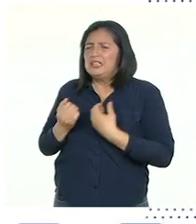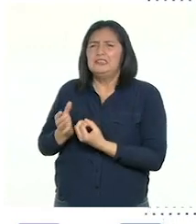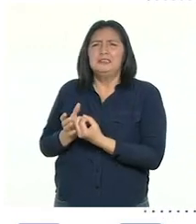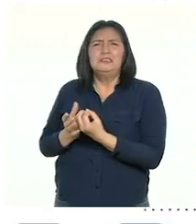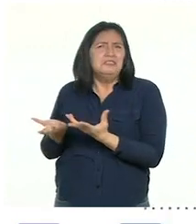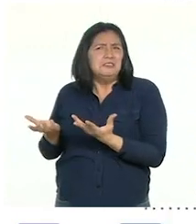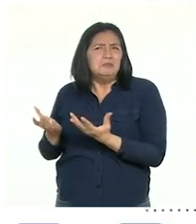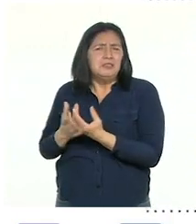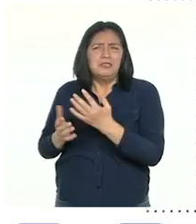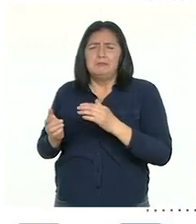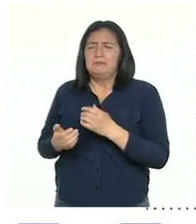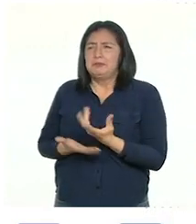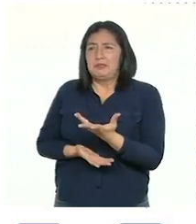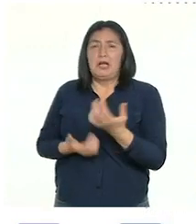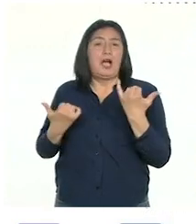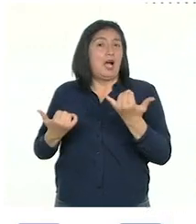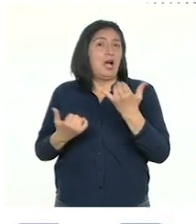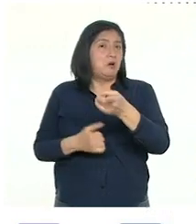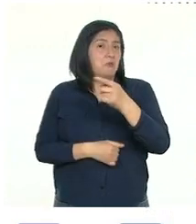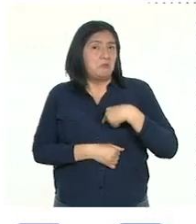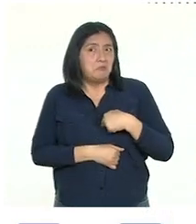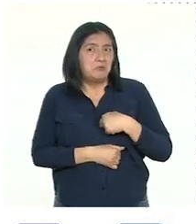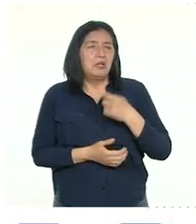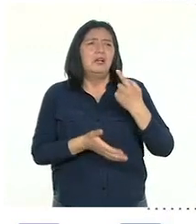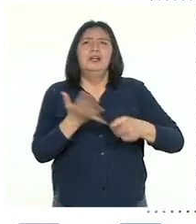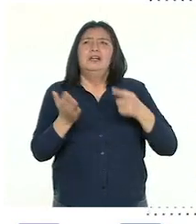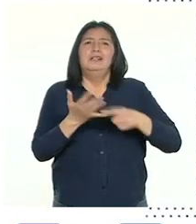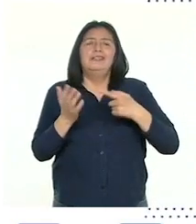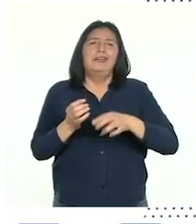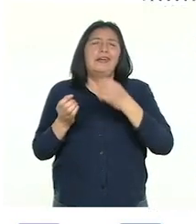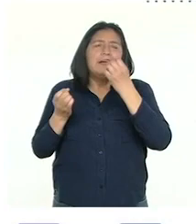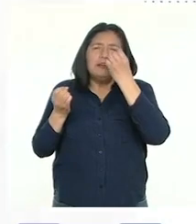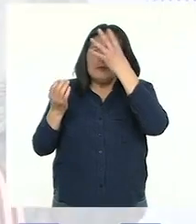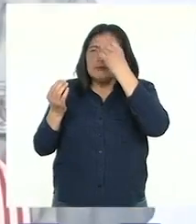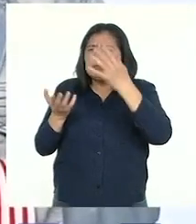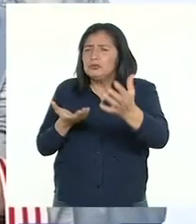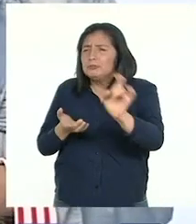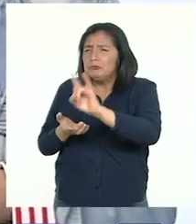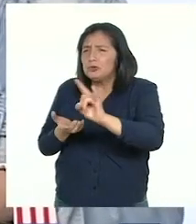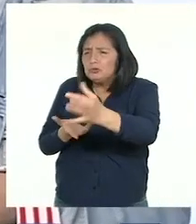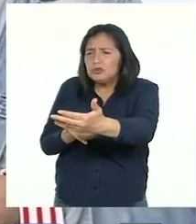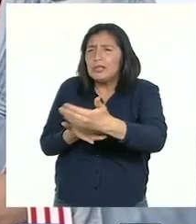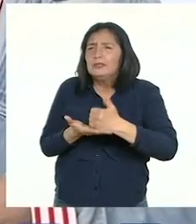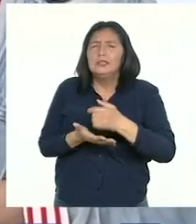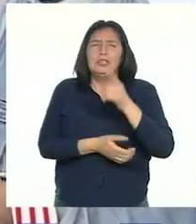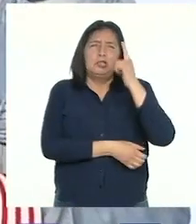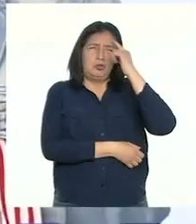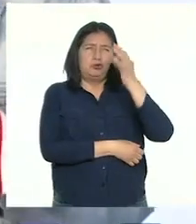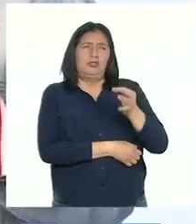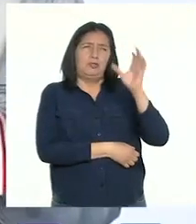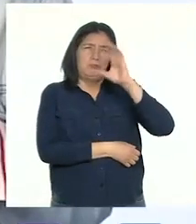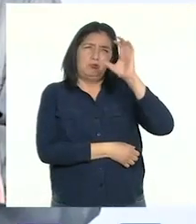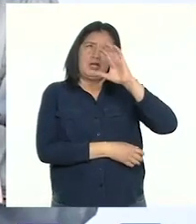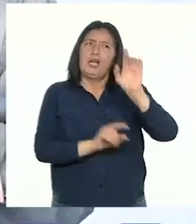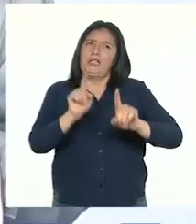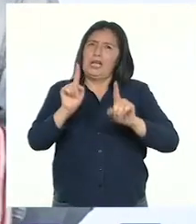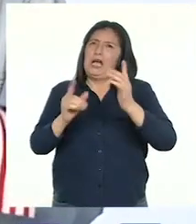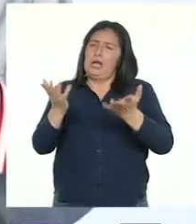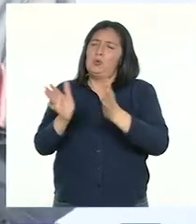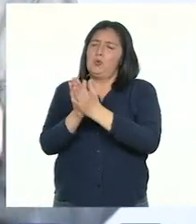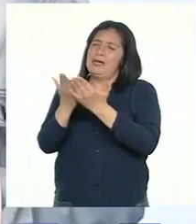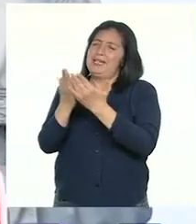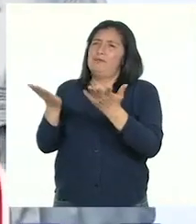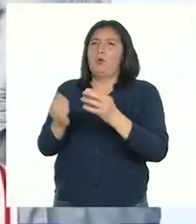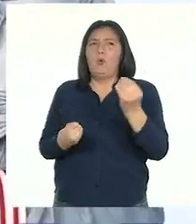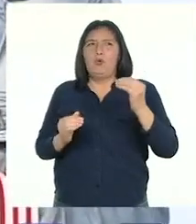primavera. Ahora nos toca definir qué fuentes usaremos. Profesor, creo que podríamos buscar en algún libro o con la